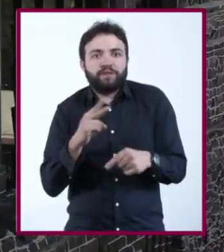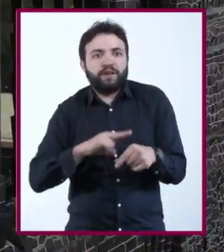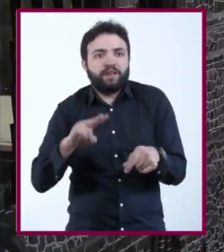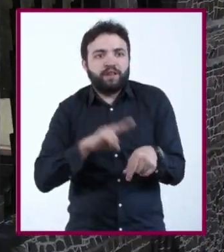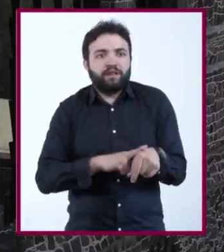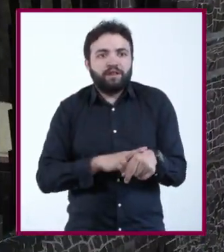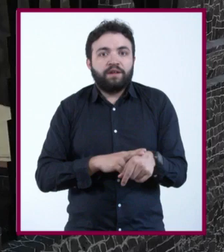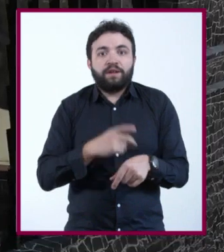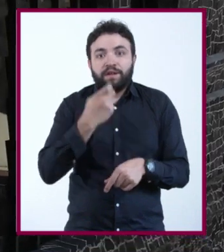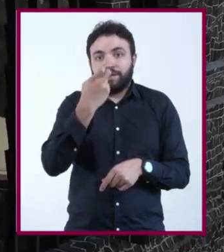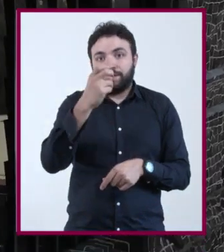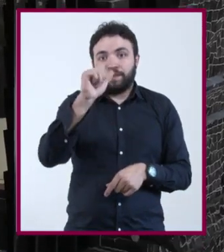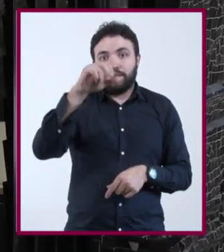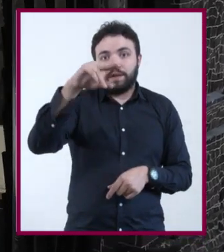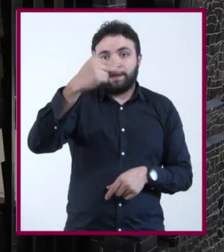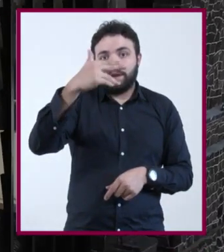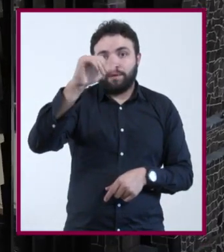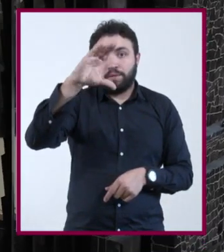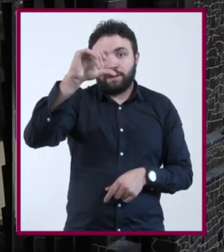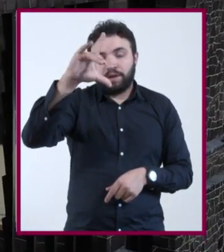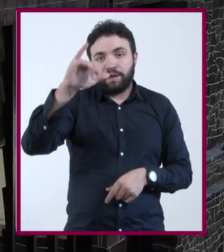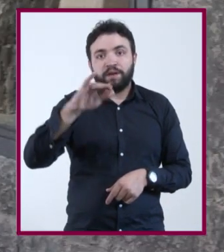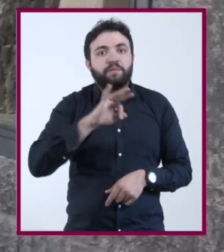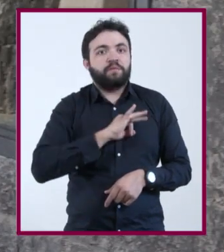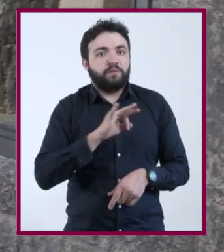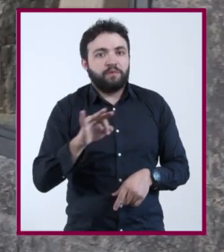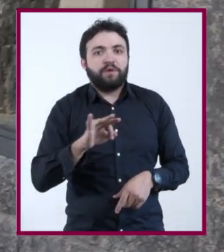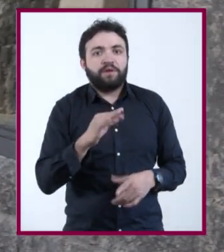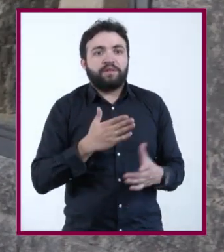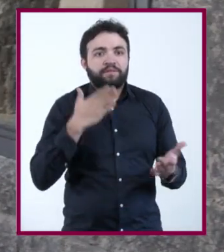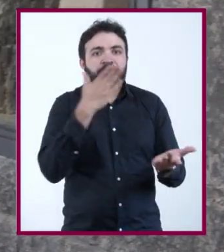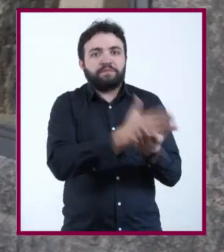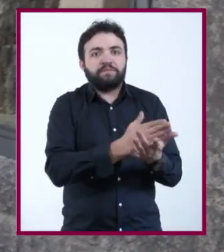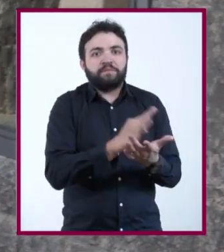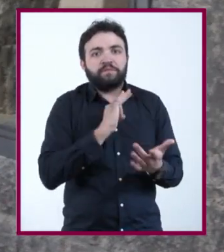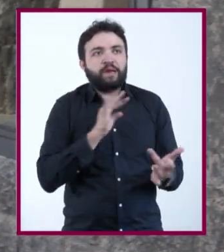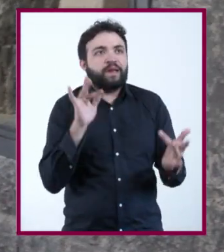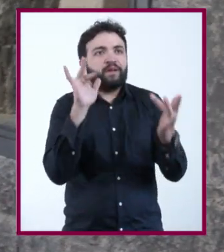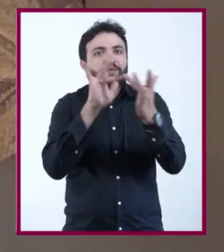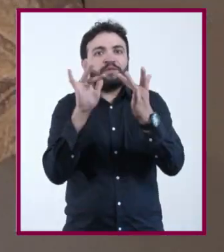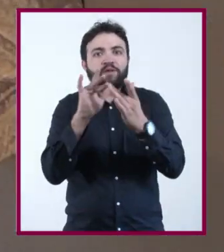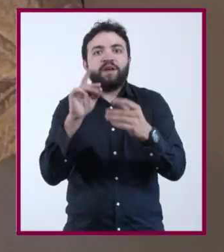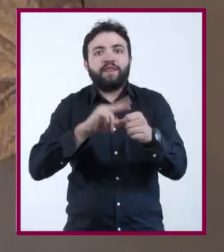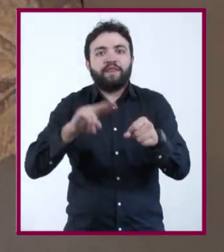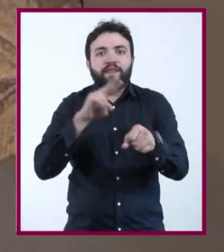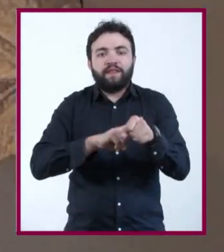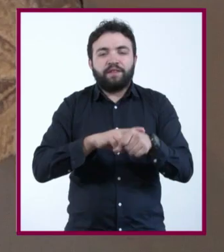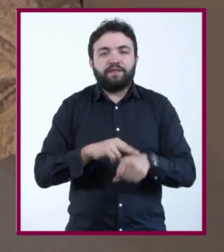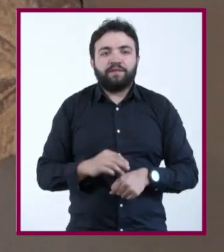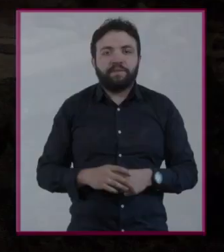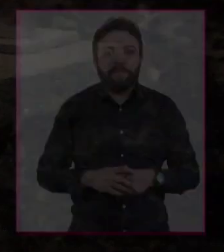vínculos que hemos roto, ¿no? con la naturaleza. Y el Anahuacalli es un gran lugar para lograrlo.